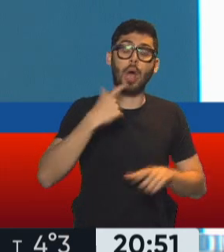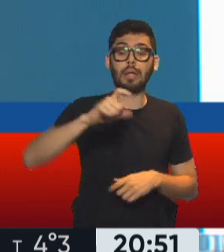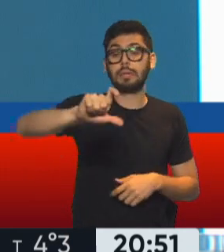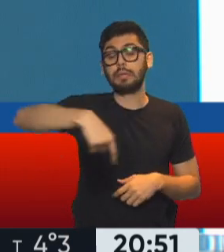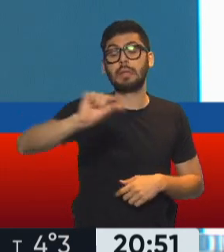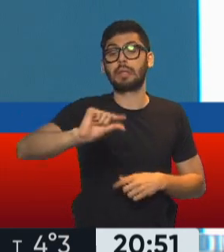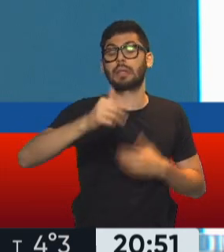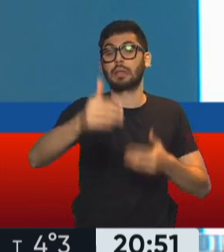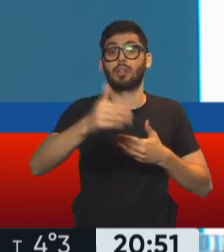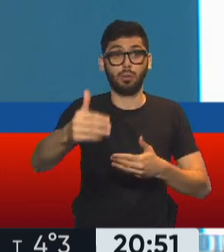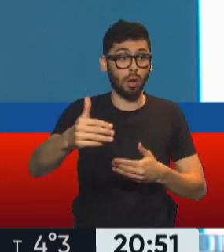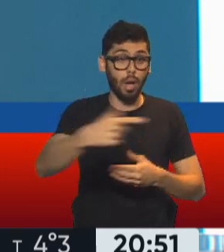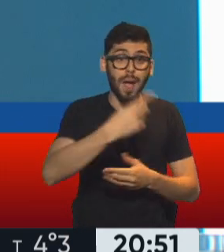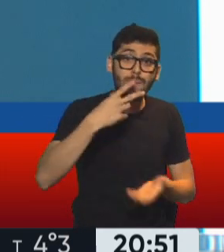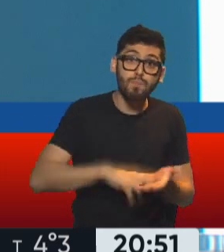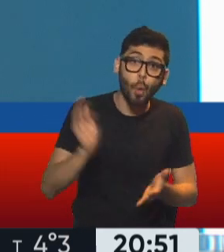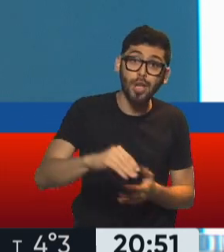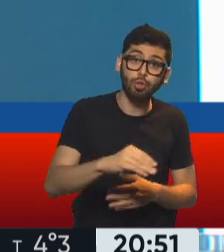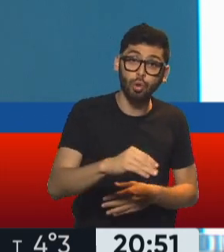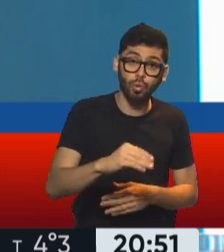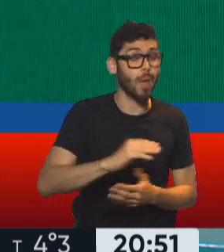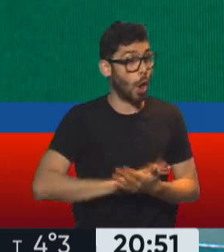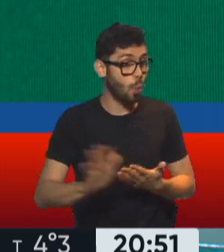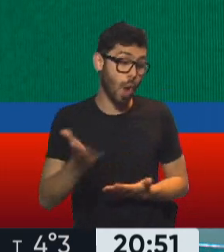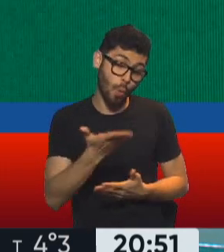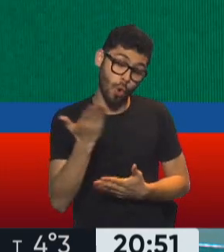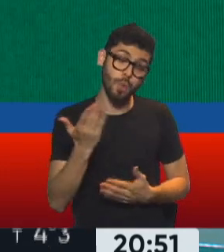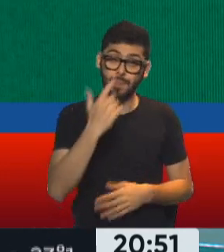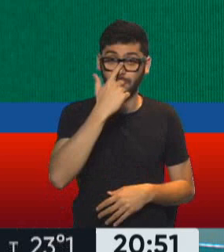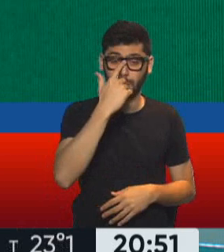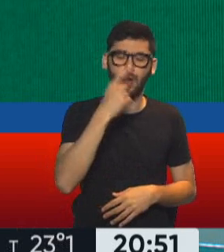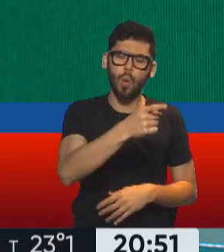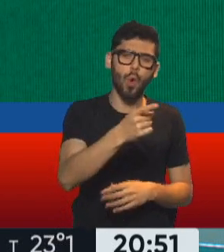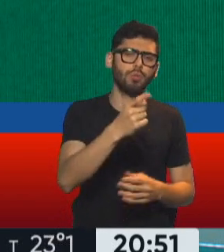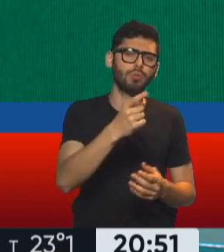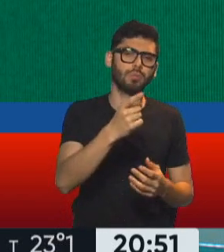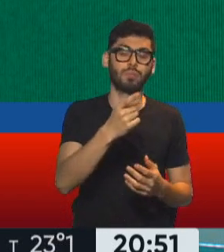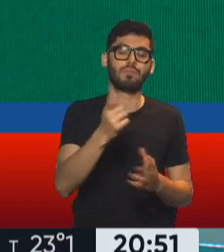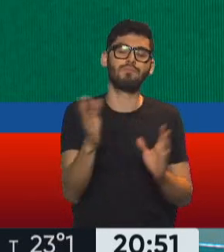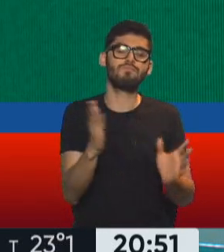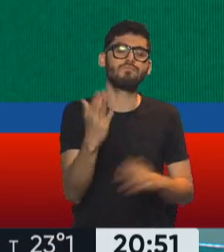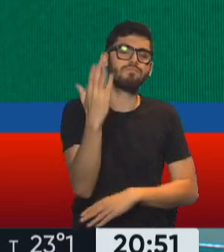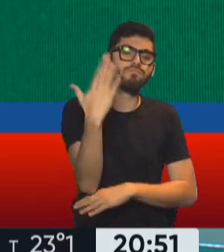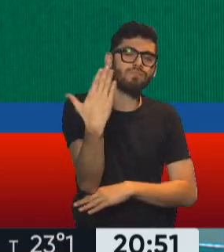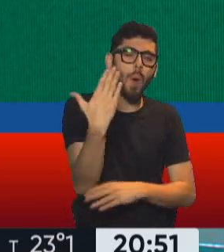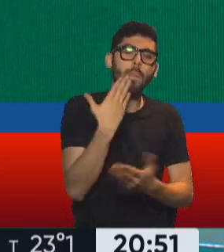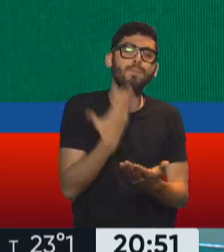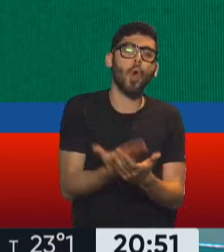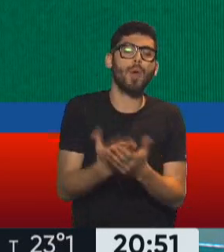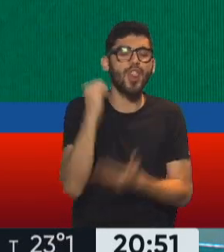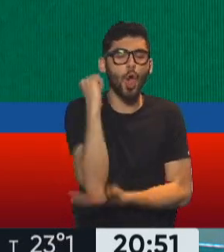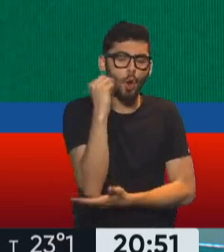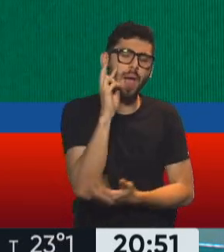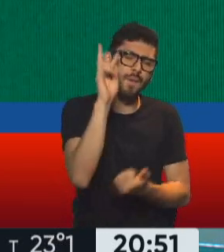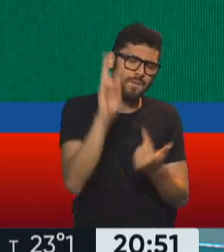Ciudad de Buenos Aires está pagando un impuesto. Ahora, Roberto, Nuevo. usted debe haber escuchado con atención todas las propuestas cuando se refieren al plano económico. ¿Hay alguna